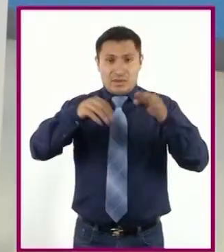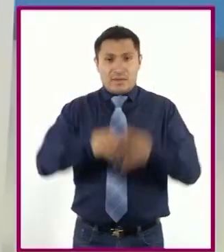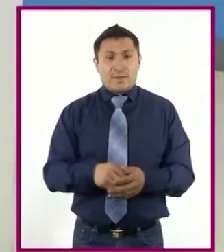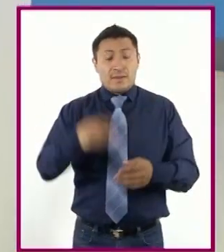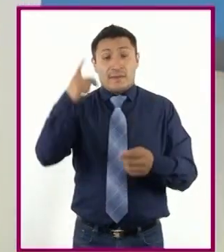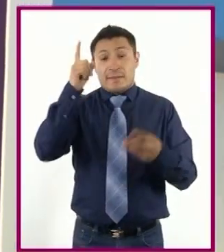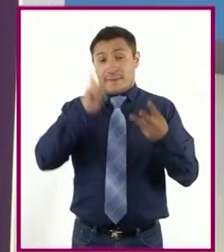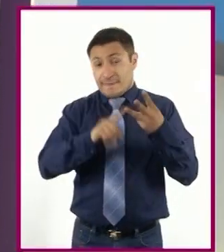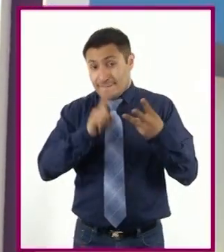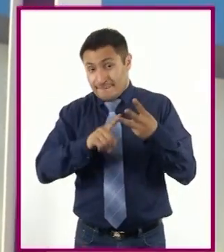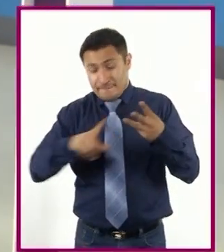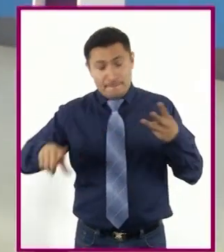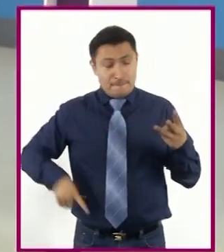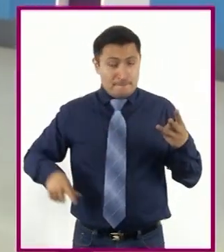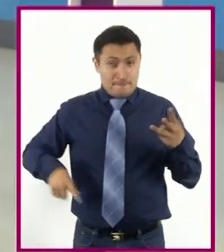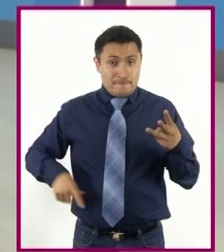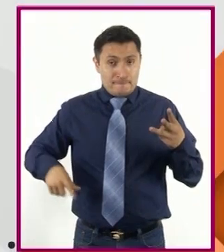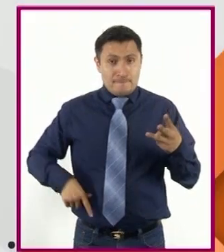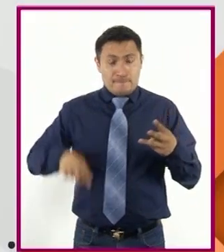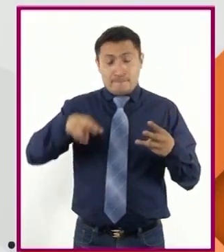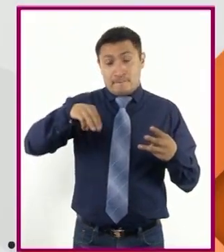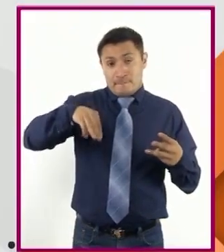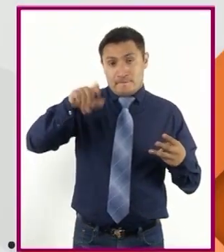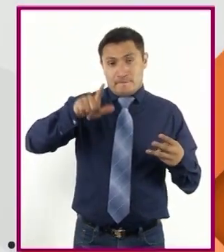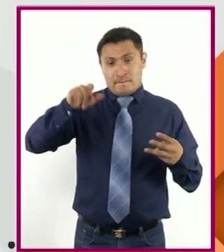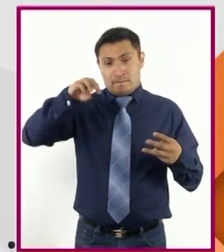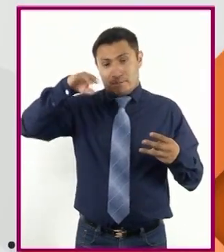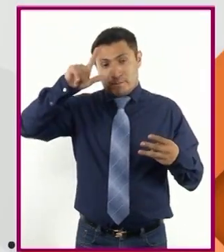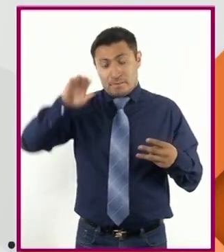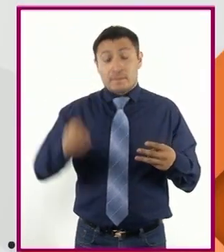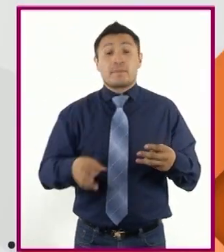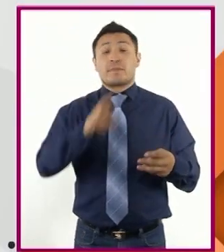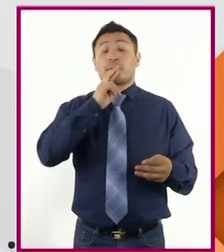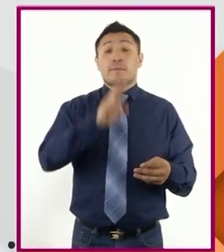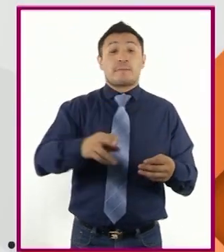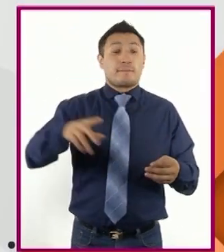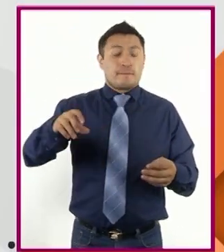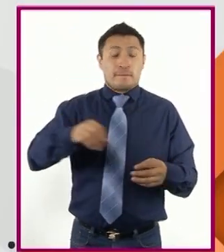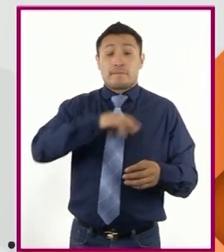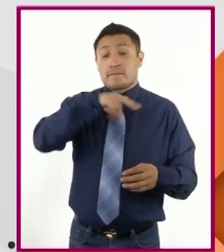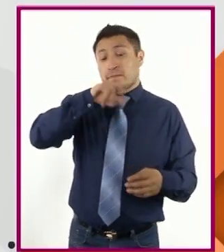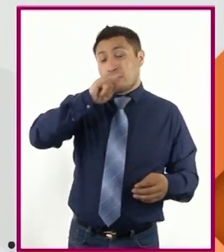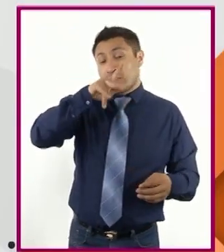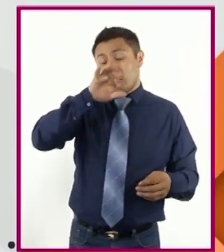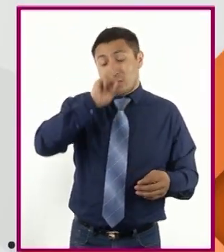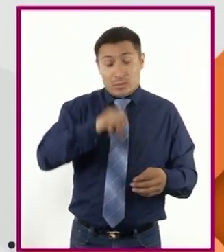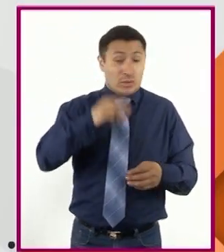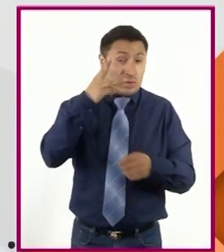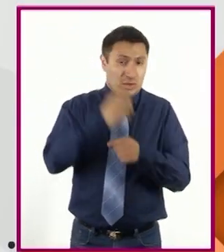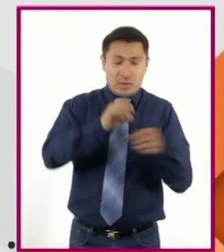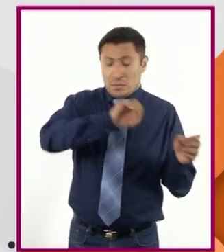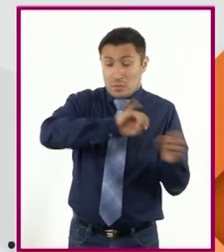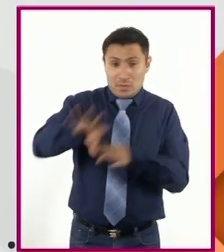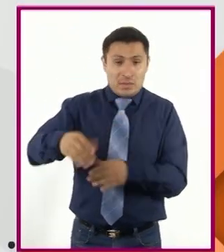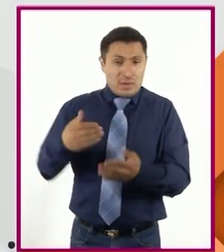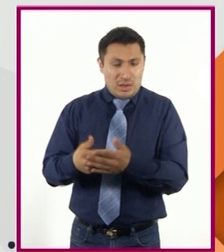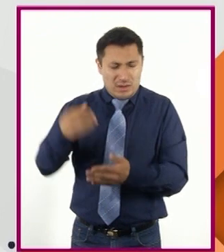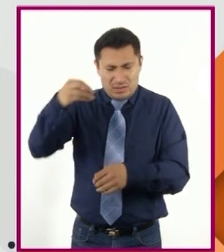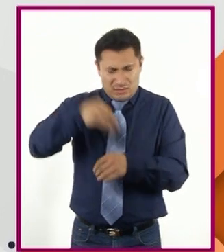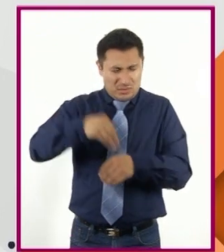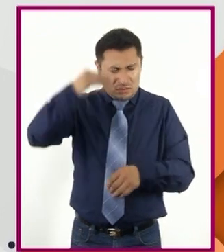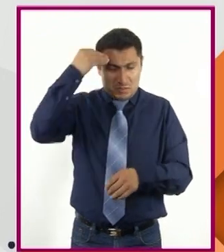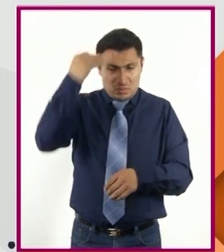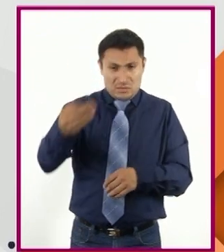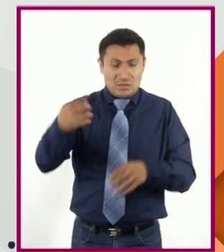La tercera etapa de gobierno de Maximiliano fue resultado del abandono de Napoleón III, quien antes del tiempo convenido en